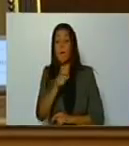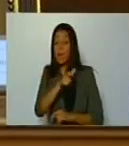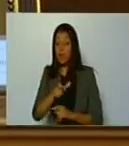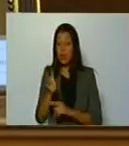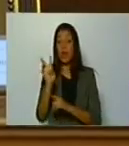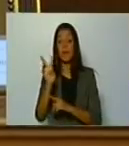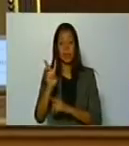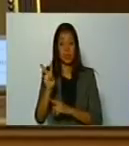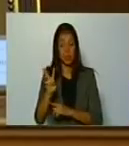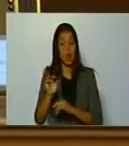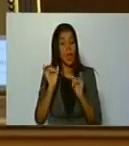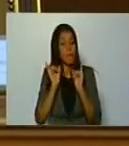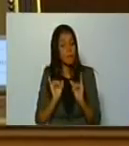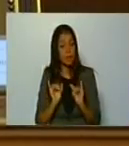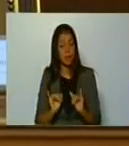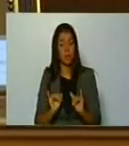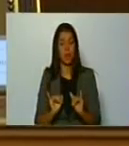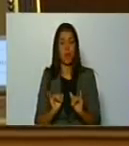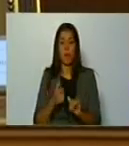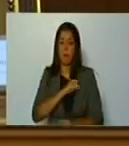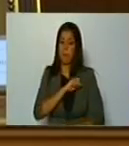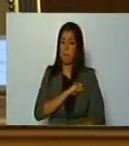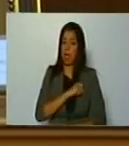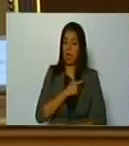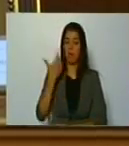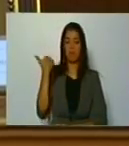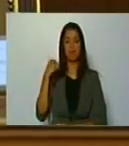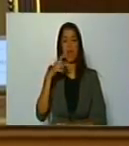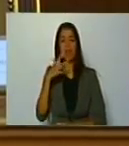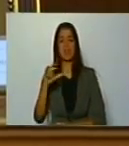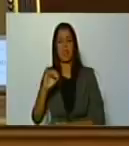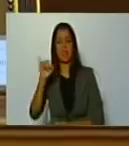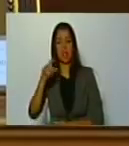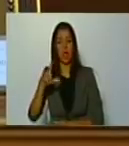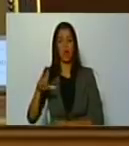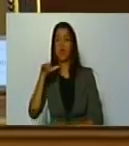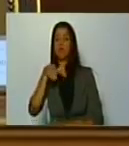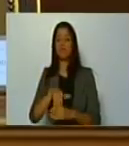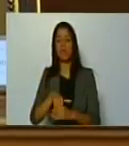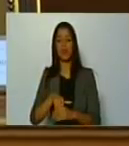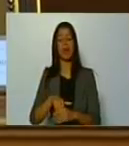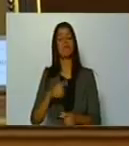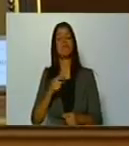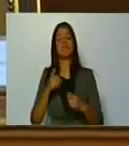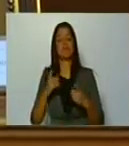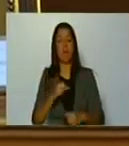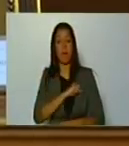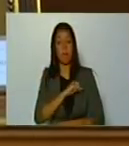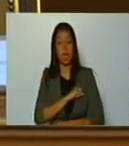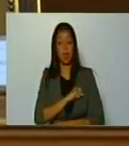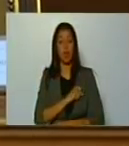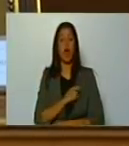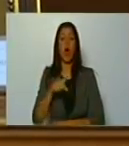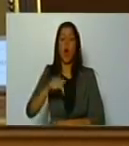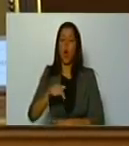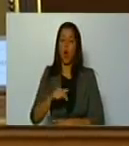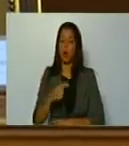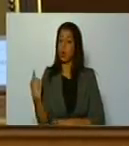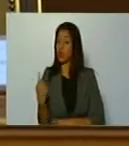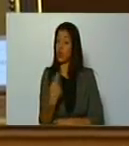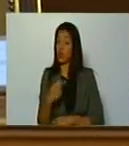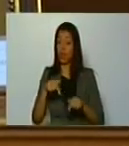y las venezolanas no tuvieron miedo el 30 de julio, hoy nosotros tampoco tenemos miedo, y yo le voy a pedir